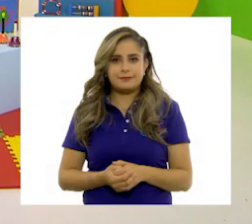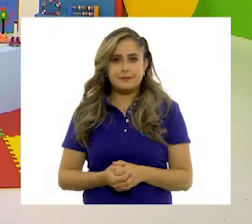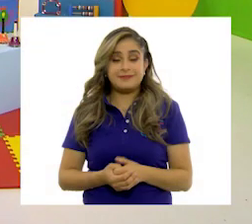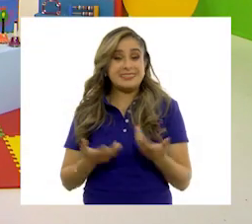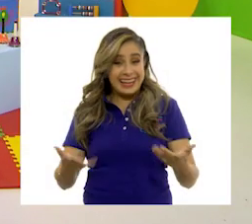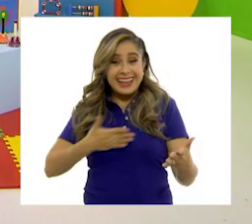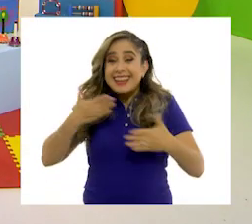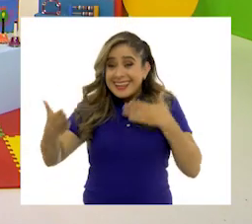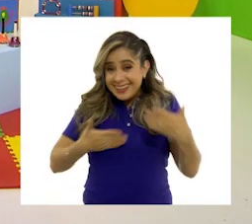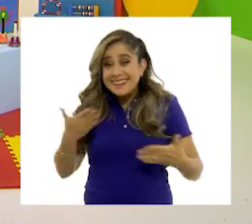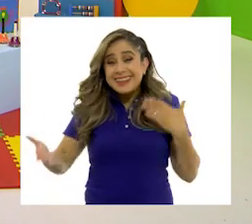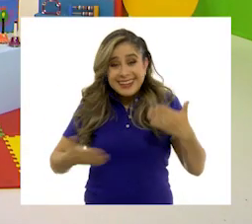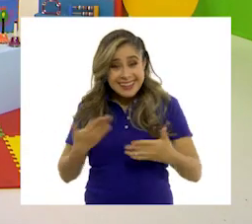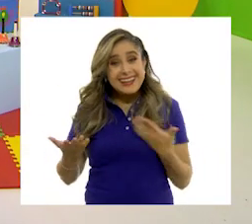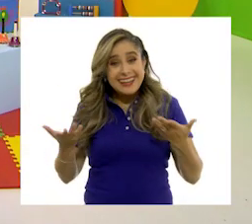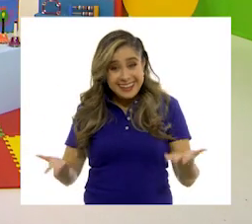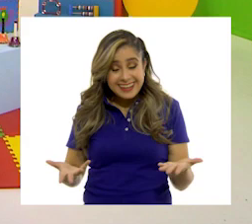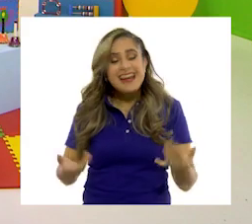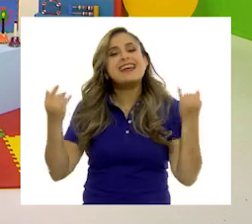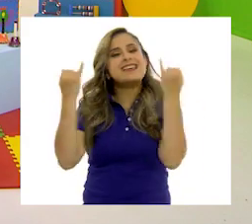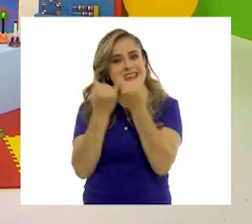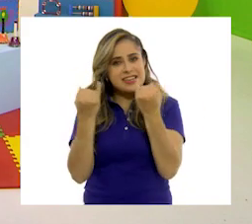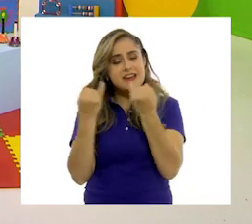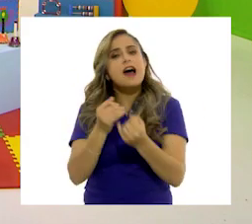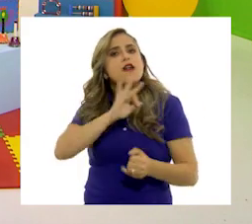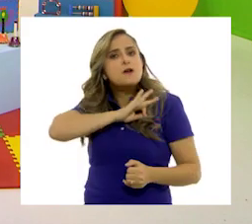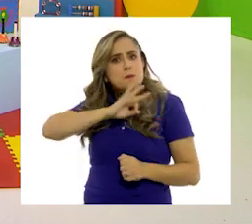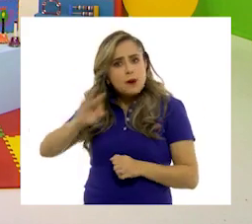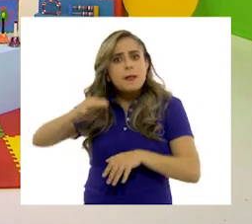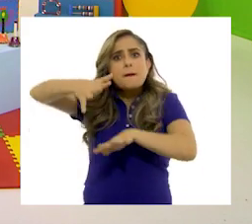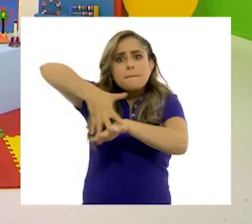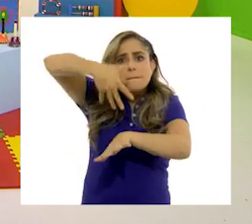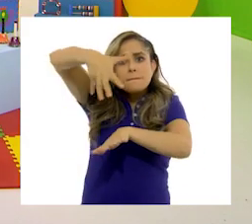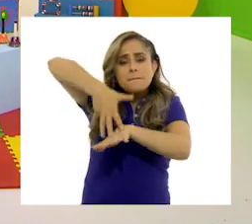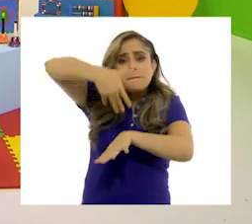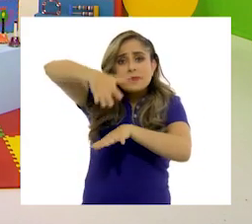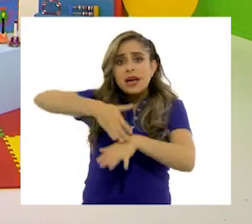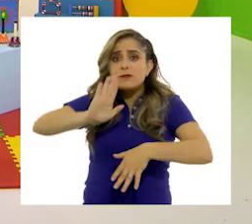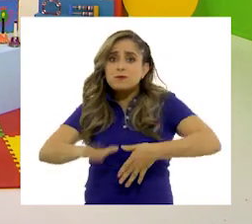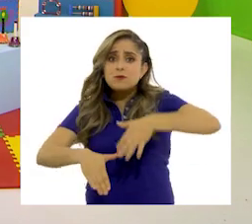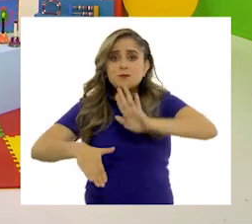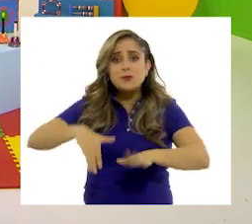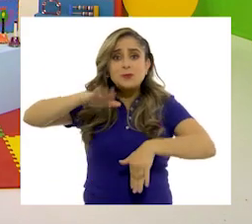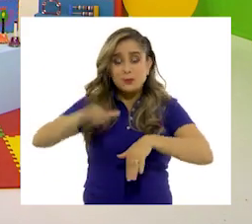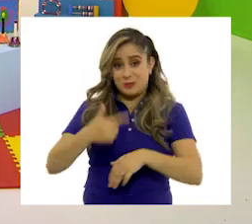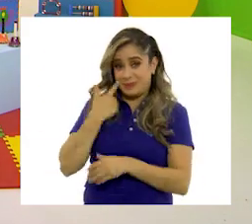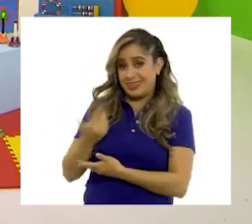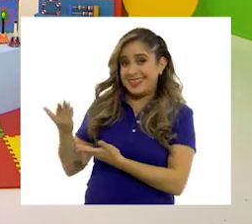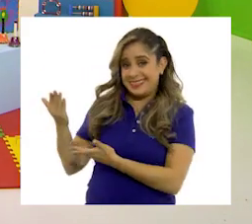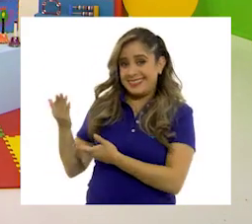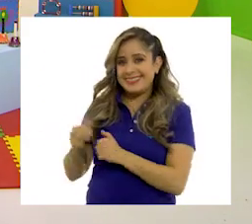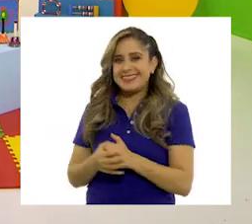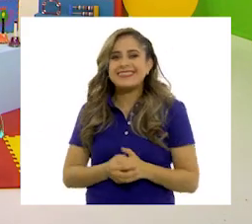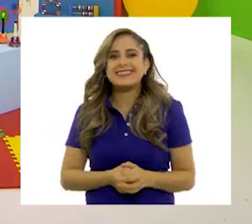¡Qué divertido! Sí. También percutimos con nuestros pies. Vamos a hacerlo. ¡Claro!